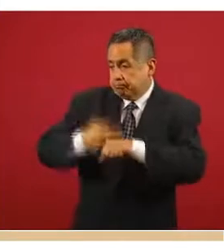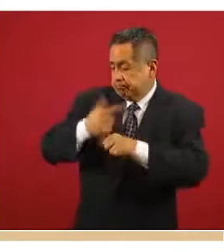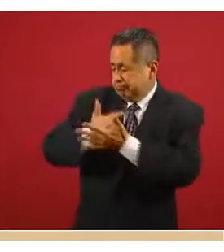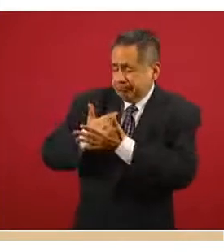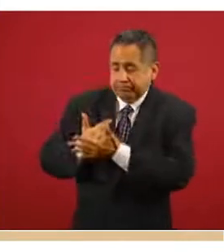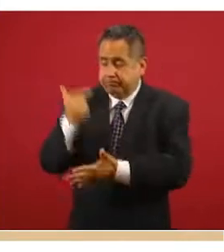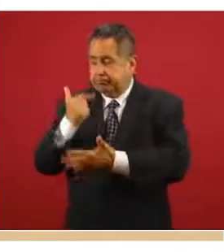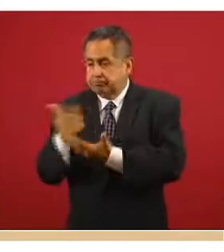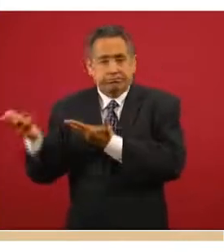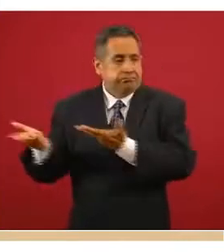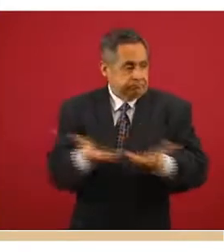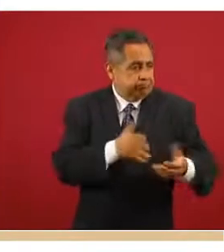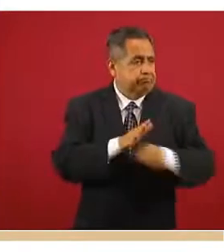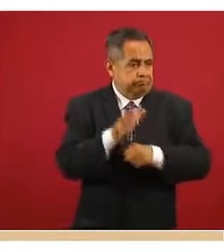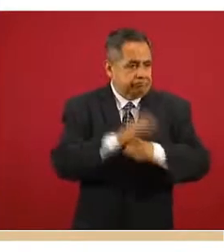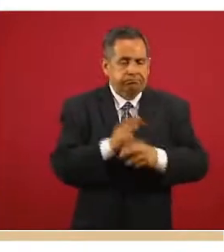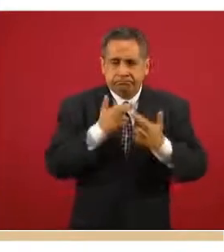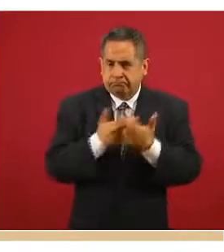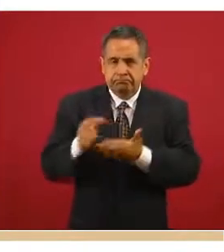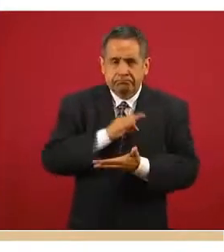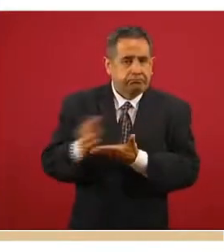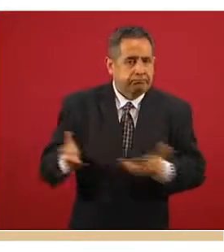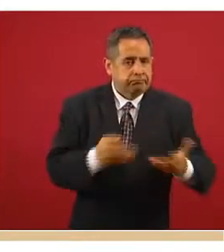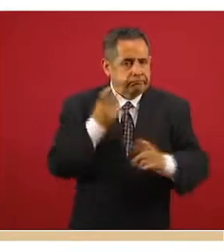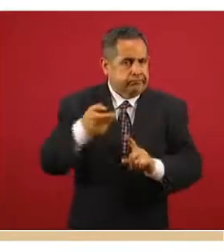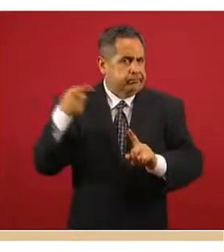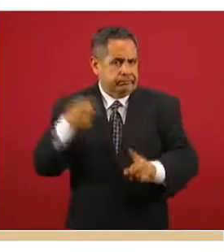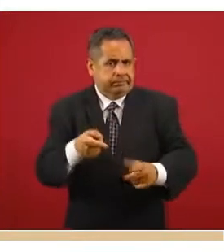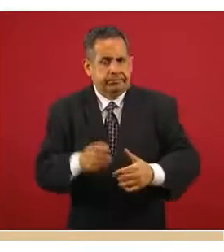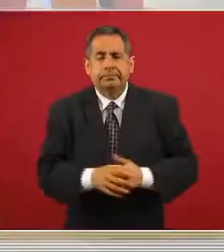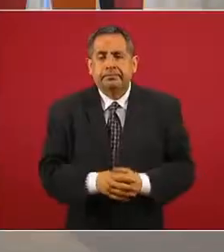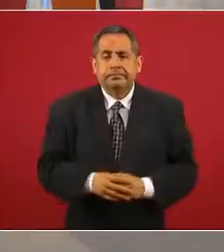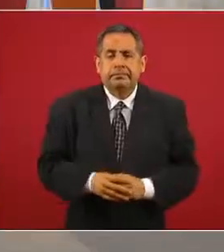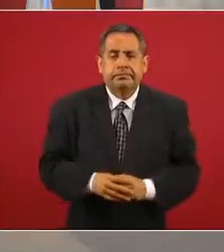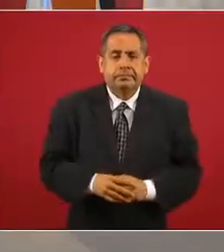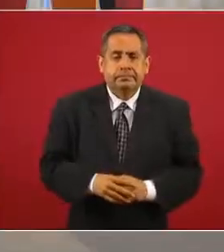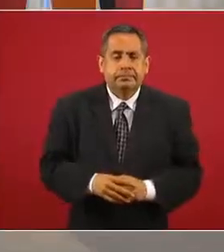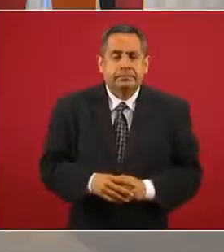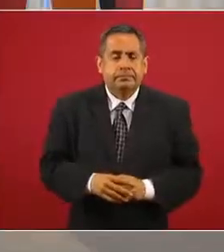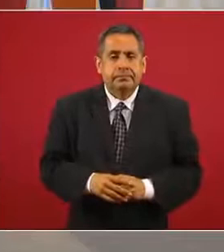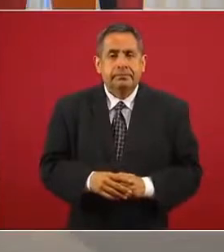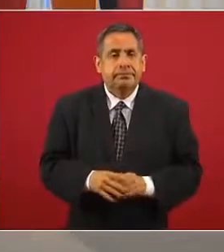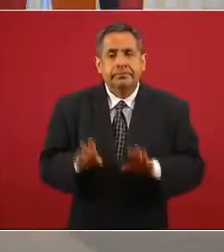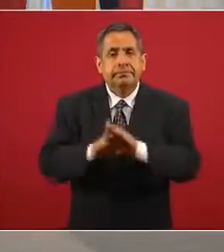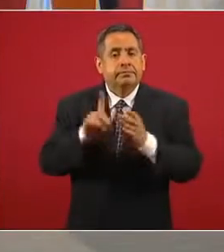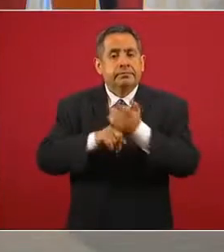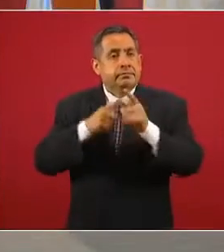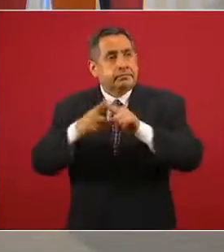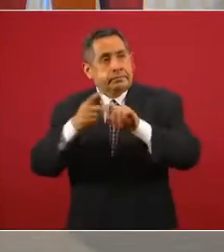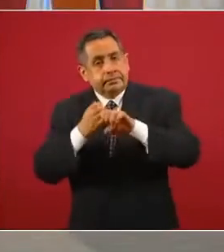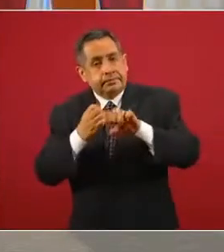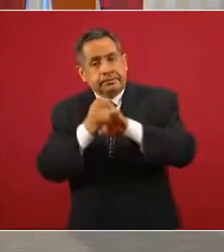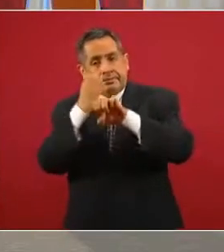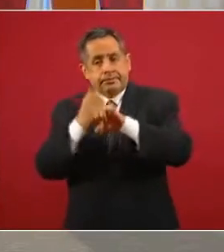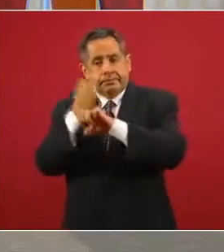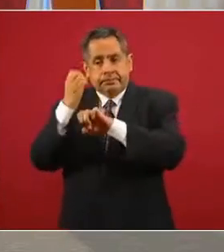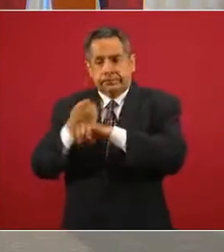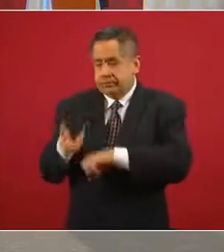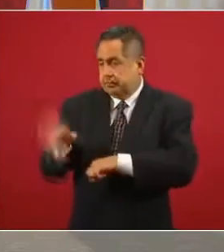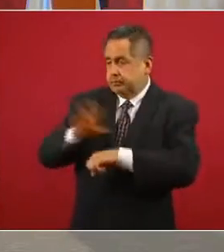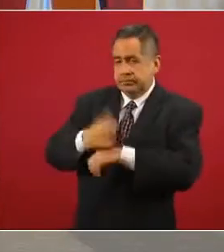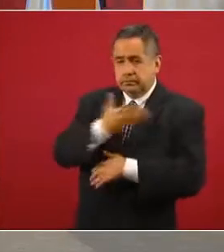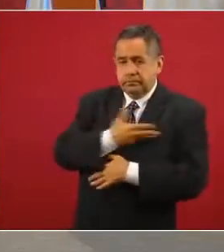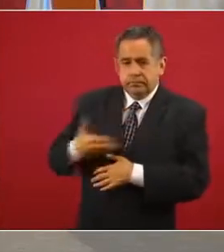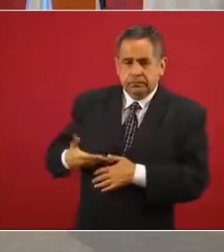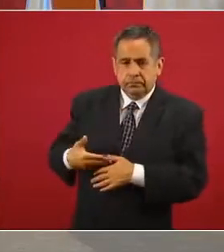lo necesiten. Vamos a ver los elementos de los estados. Con el permiso del presidente, me